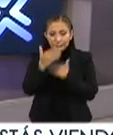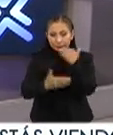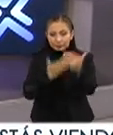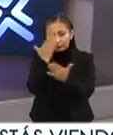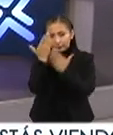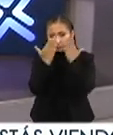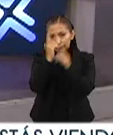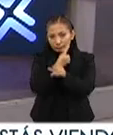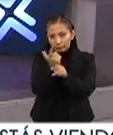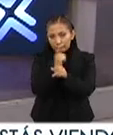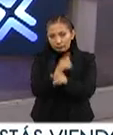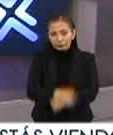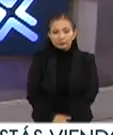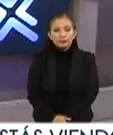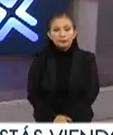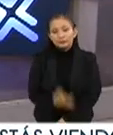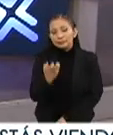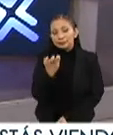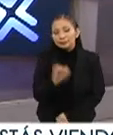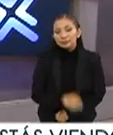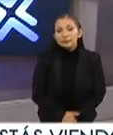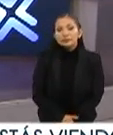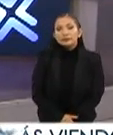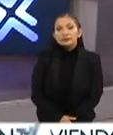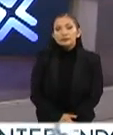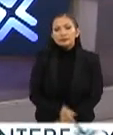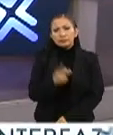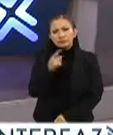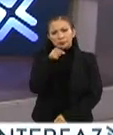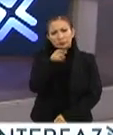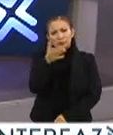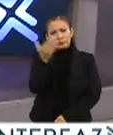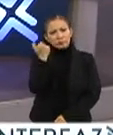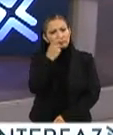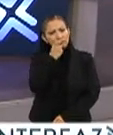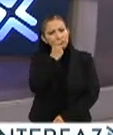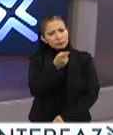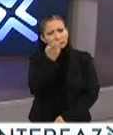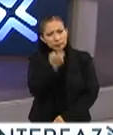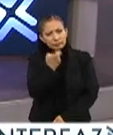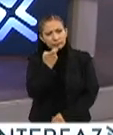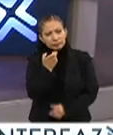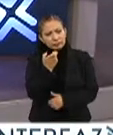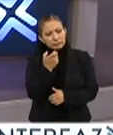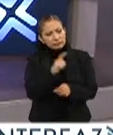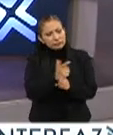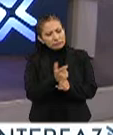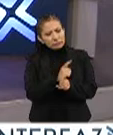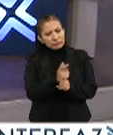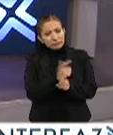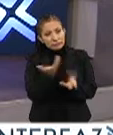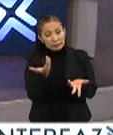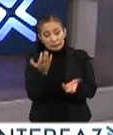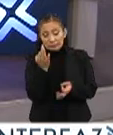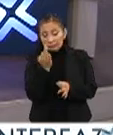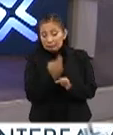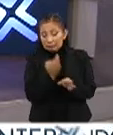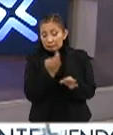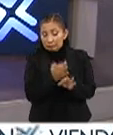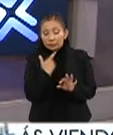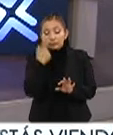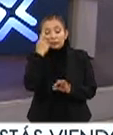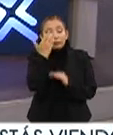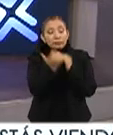acceder a la carrera. Ese es el perfil de Aunque ingreso. nos comentabas que esta carrera, por lo pronto, es